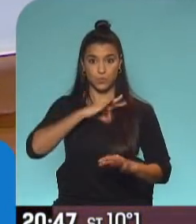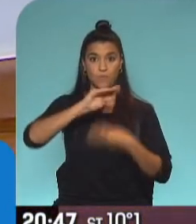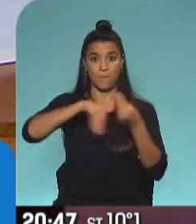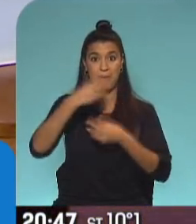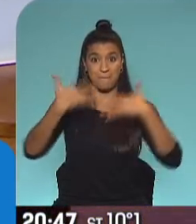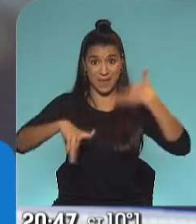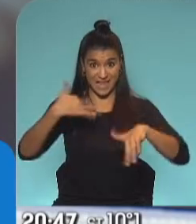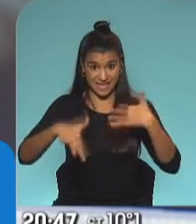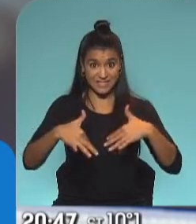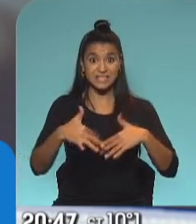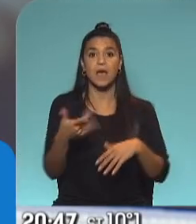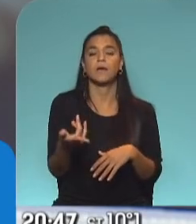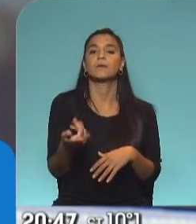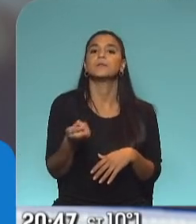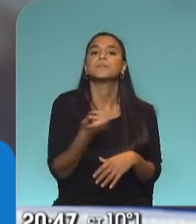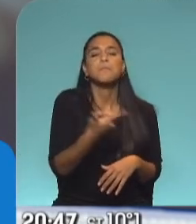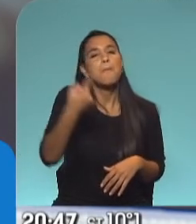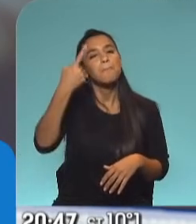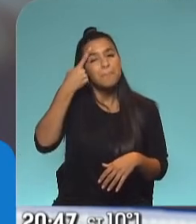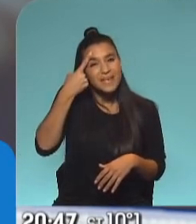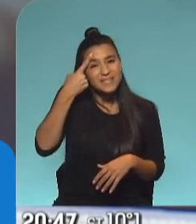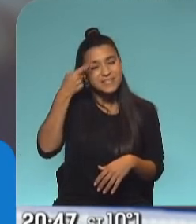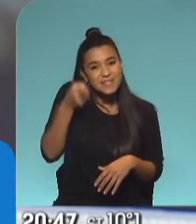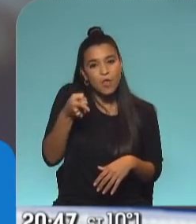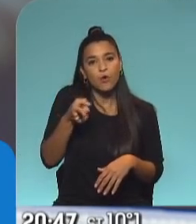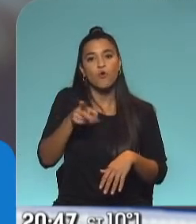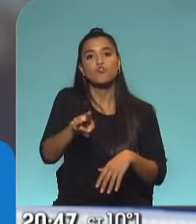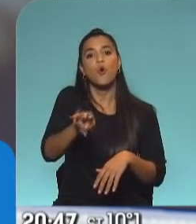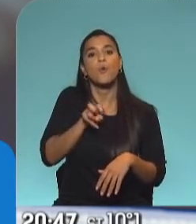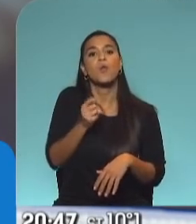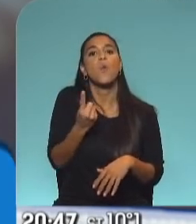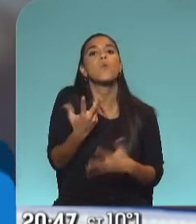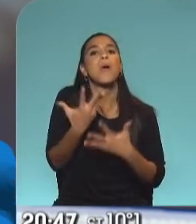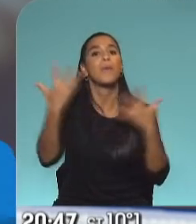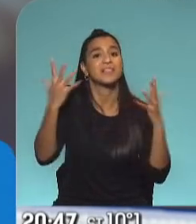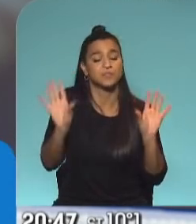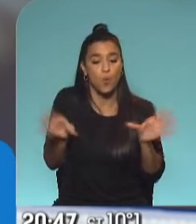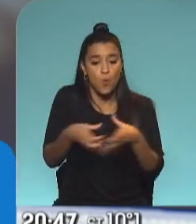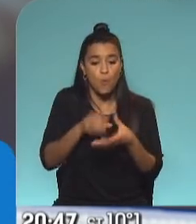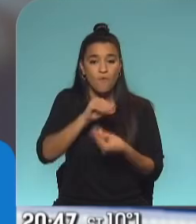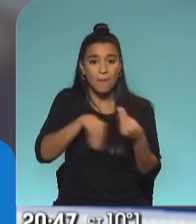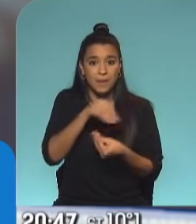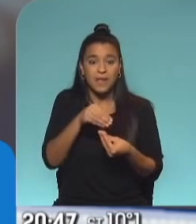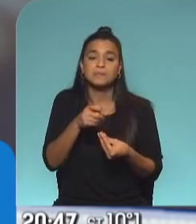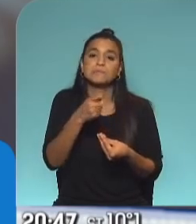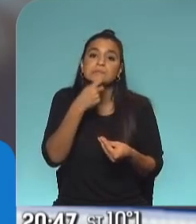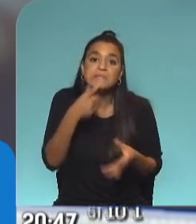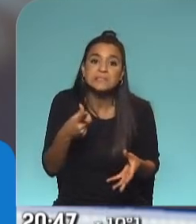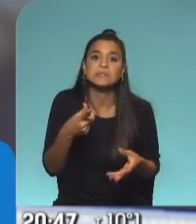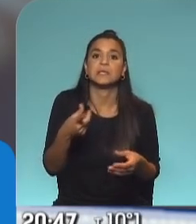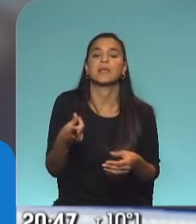emergencia, es un ingreso que fue pensado para cobrarlo una sola vez los grupos familiares que no tengan